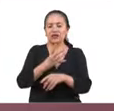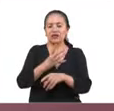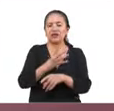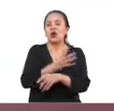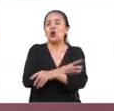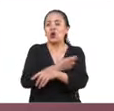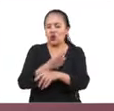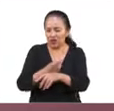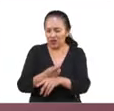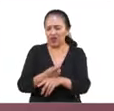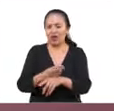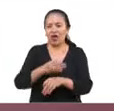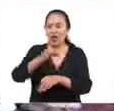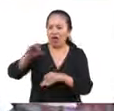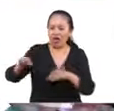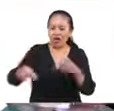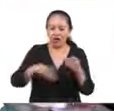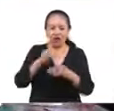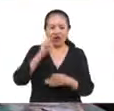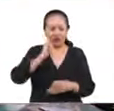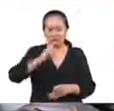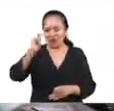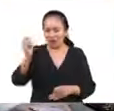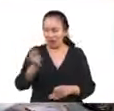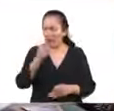regionales, a las técnicas,